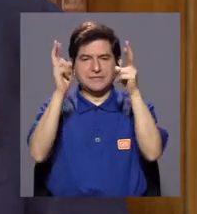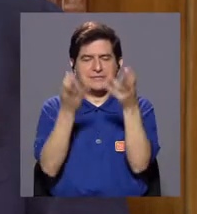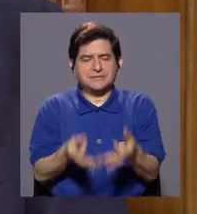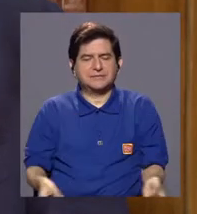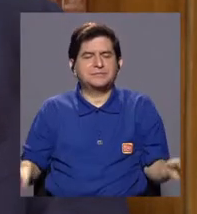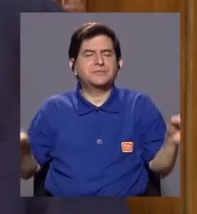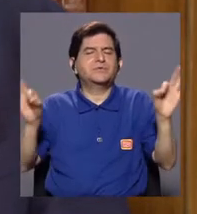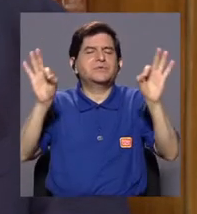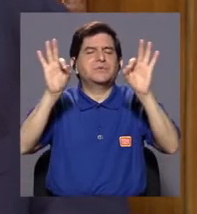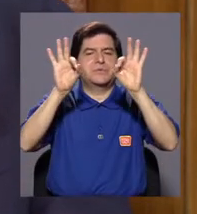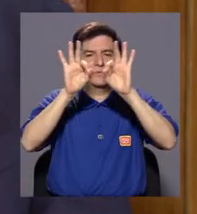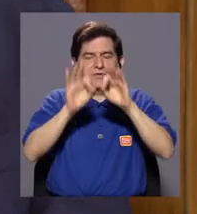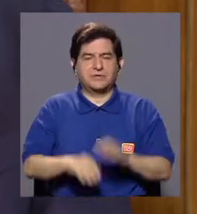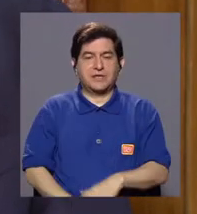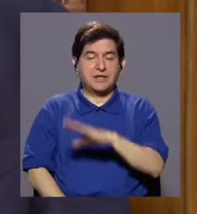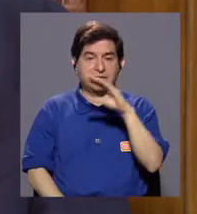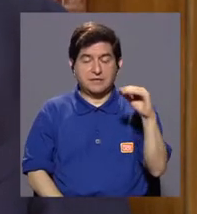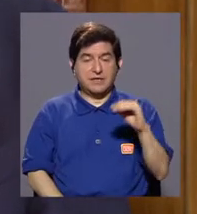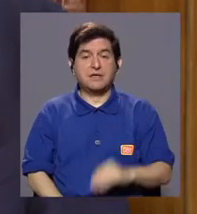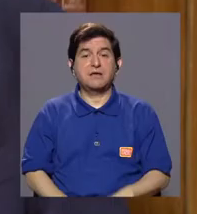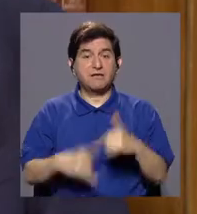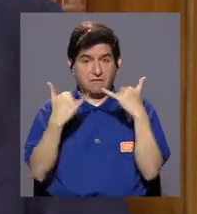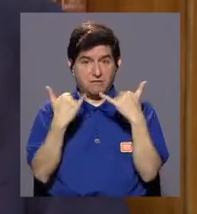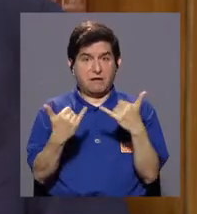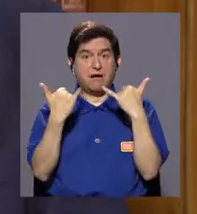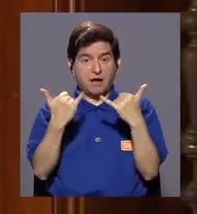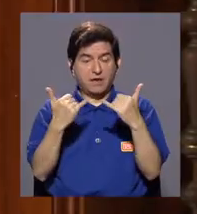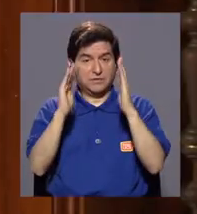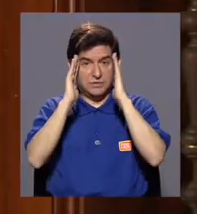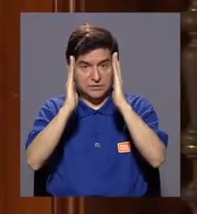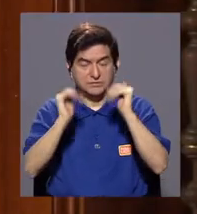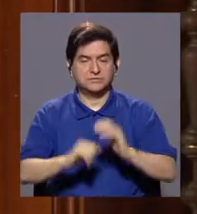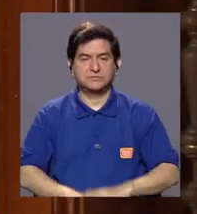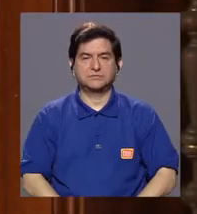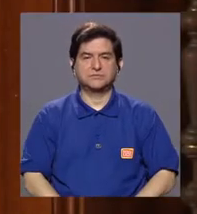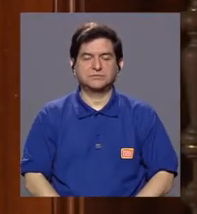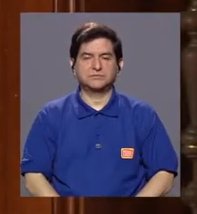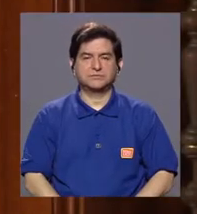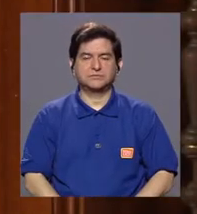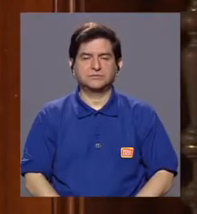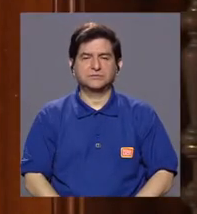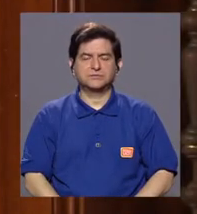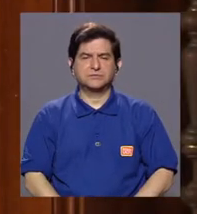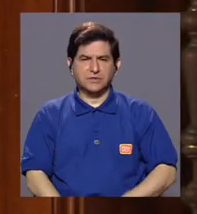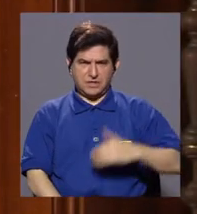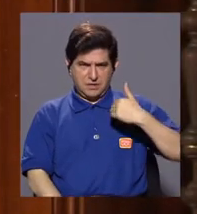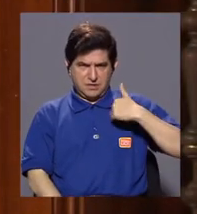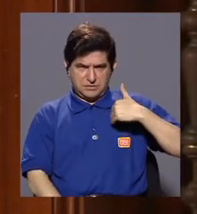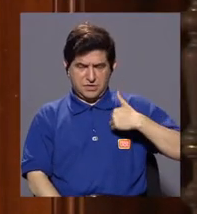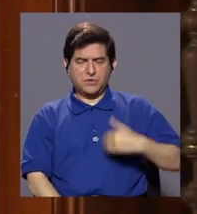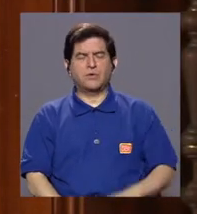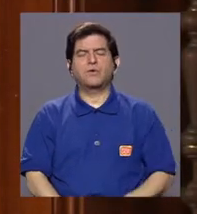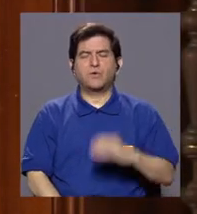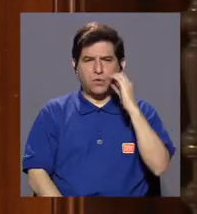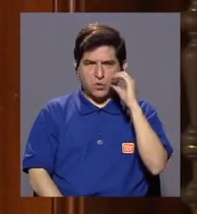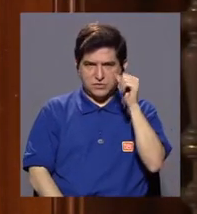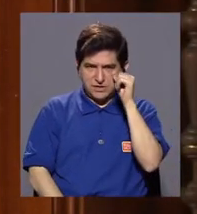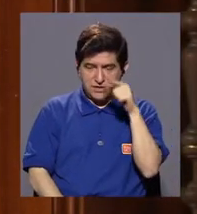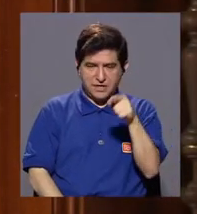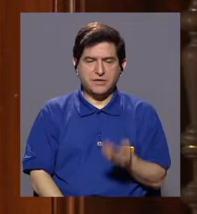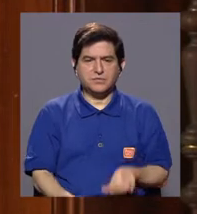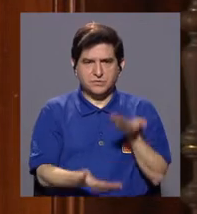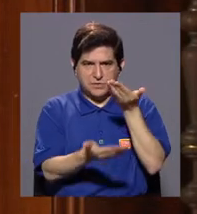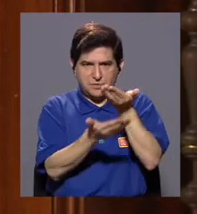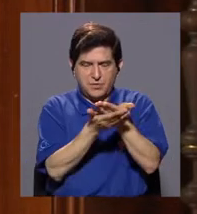extrema importancia y de una gran actualidad. Don Óscar, usted propuso un plan de paz